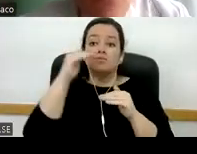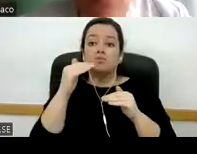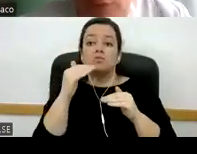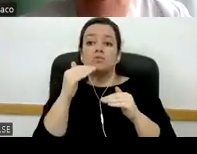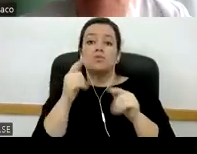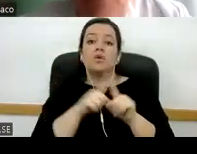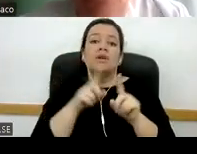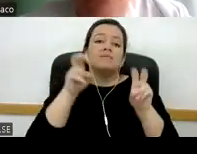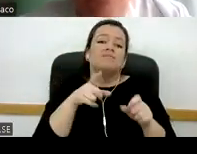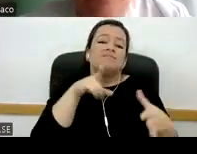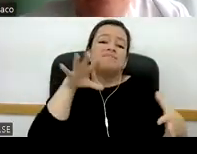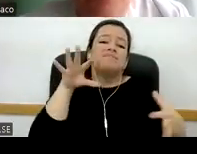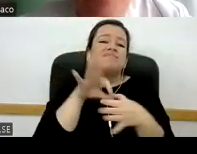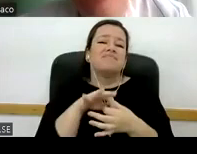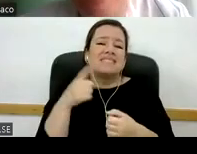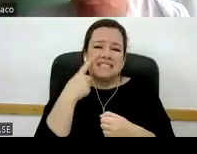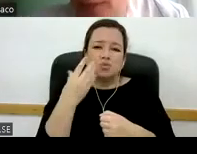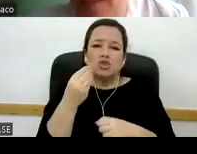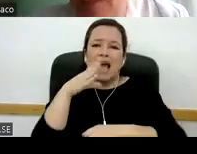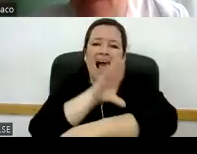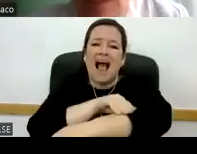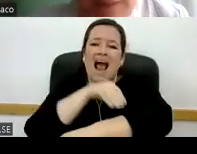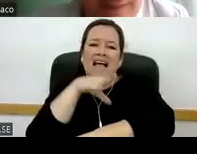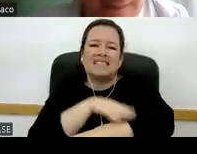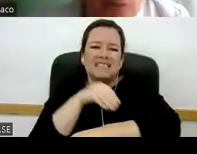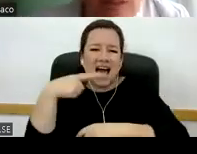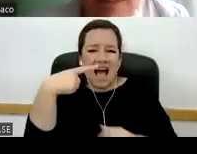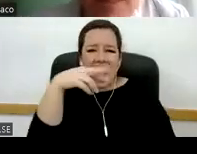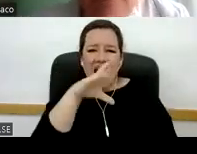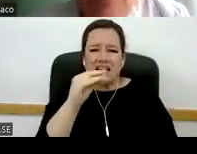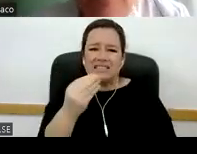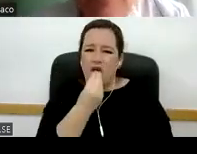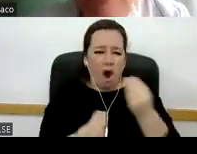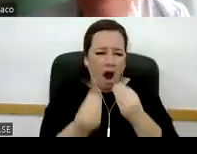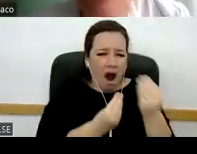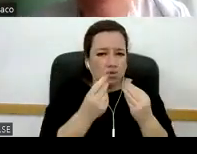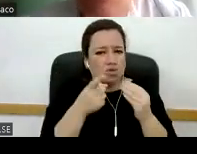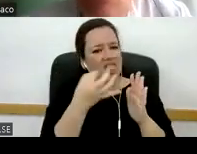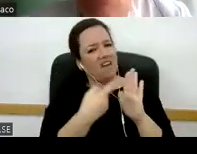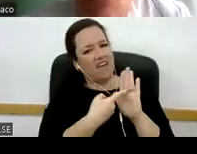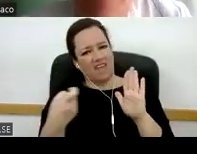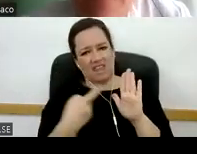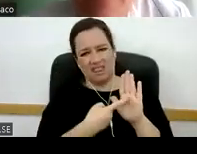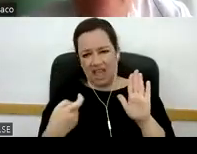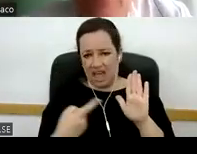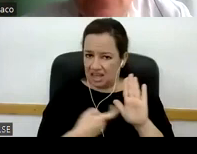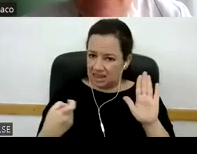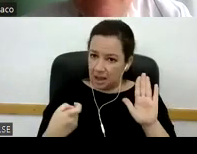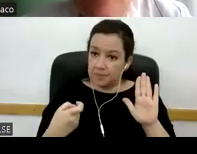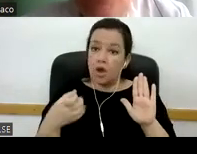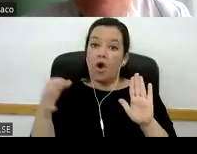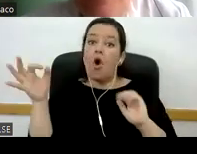a consumo, como sabéis, bien a consumo excesivo de grasas saturadas, que son las que tendríamos que eliminar de nuestra dieta, o bien